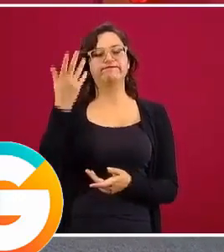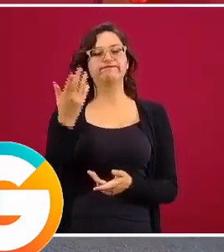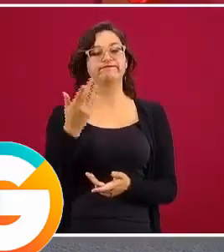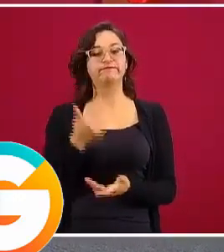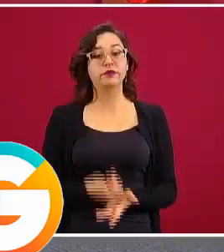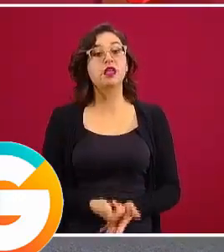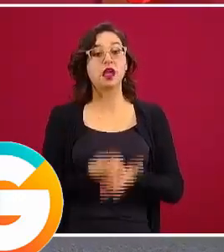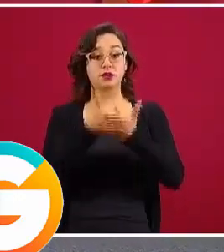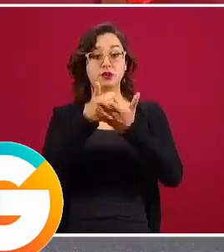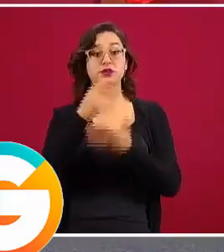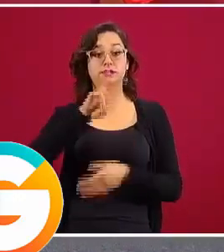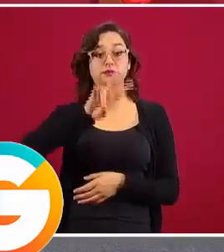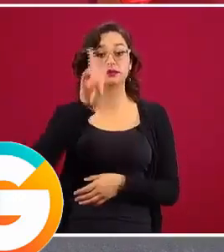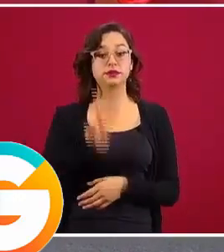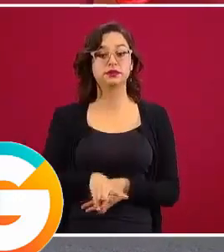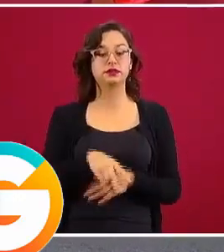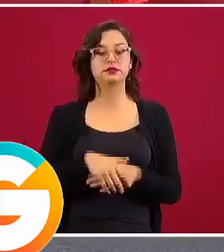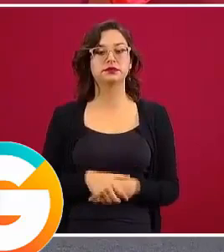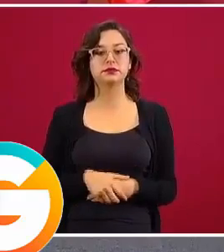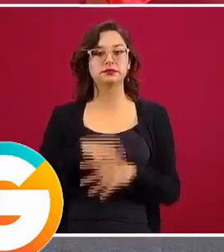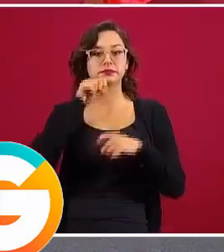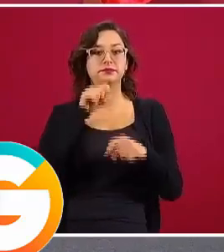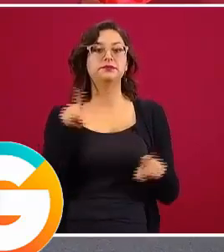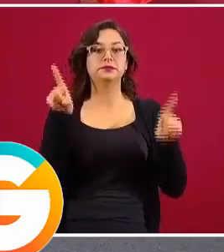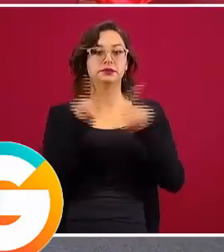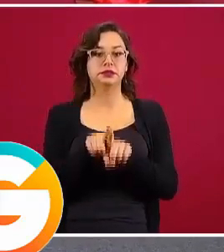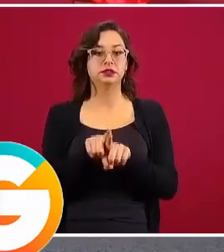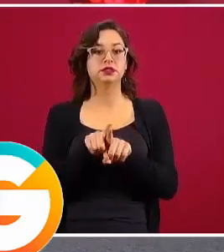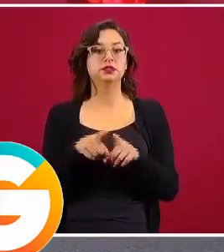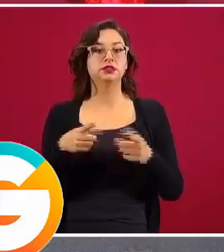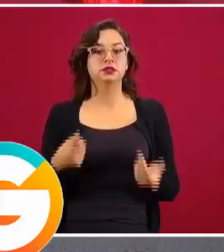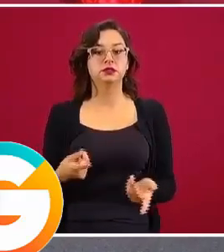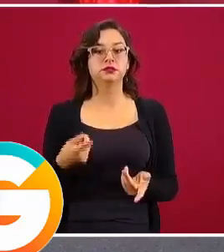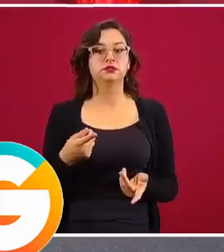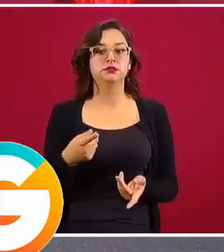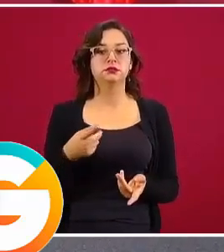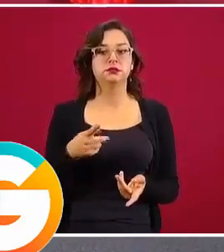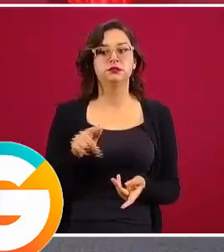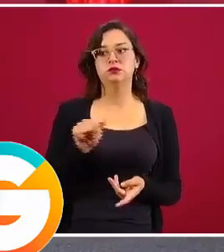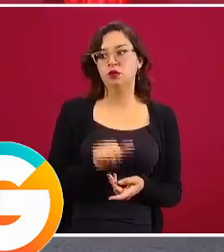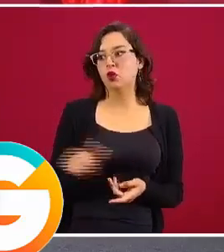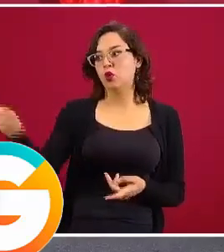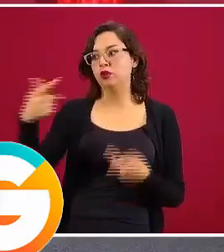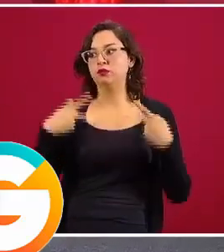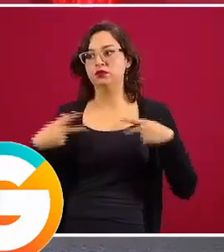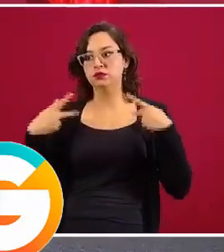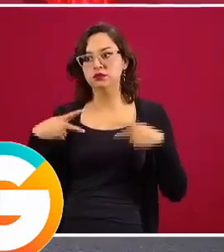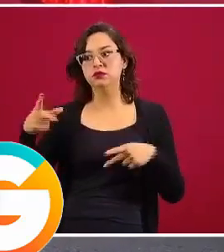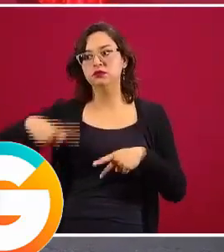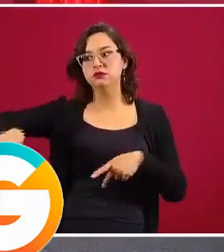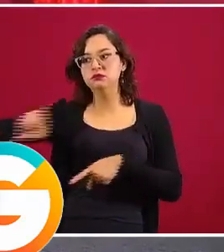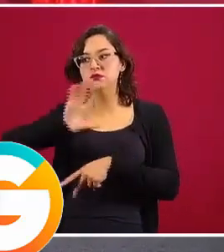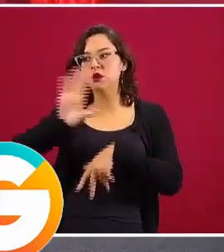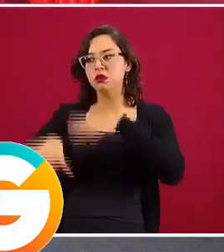Ayudan también el que piensen en el sufrimiento de las madres y de los familiares de las víctimas,